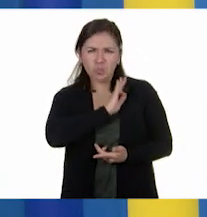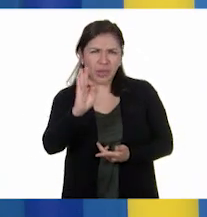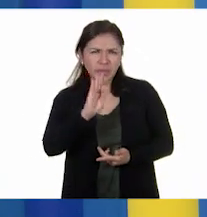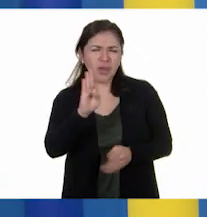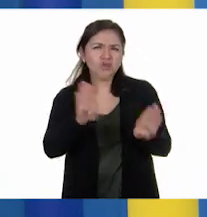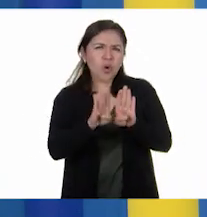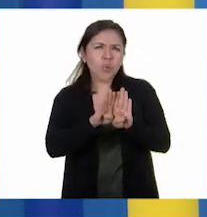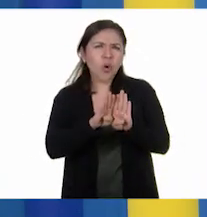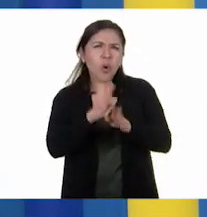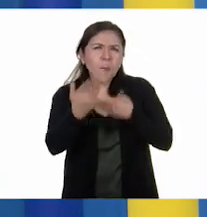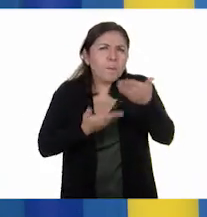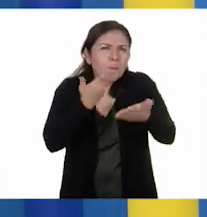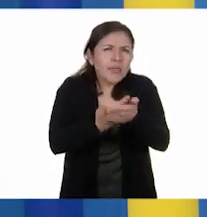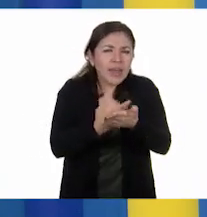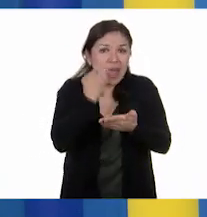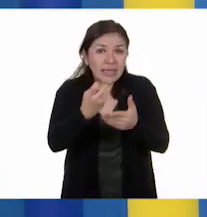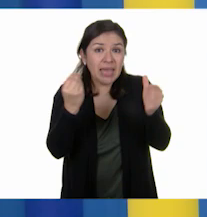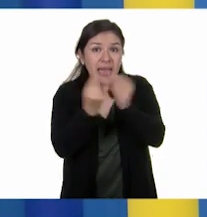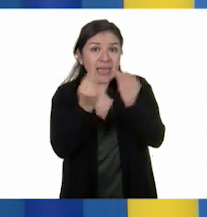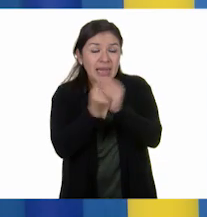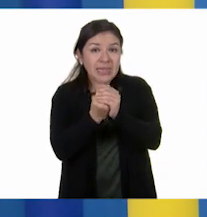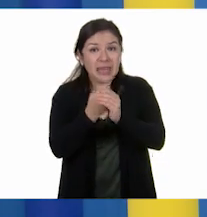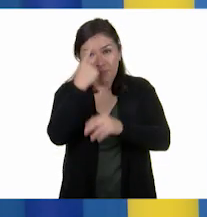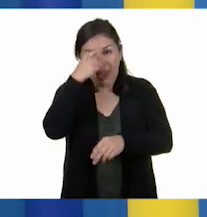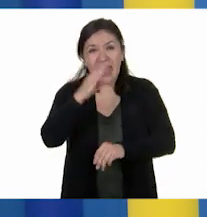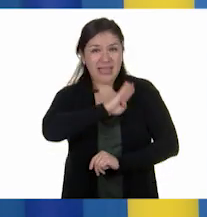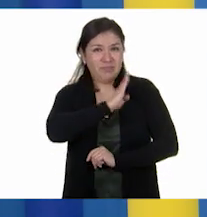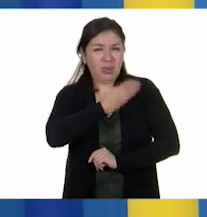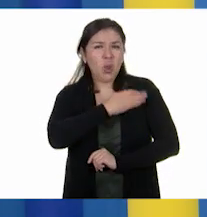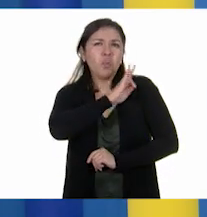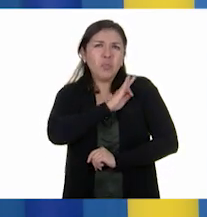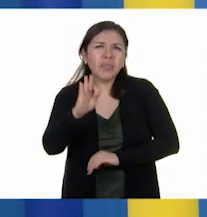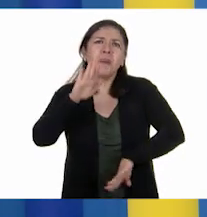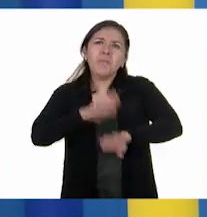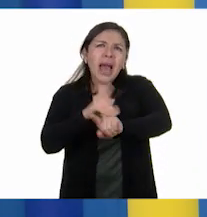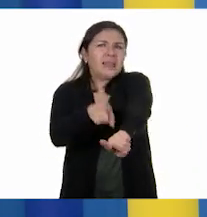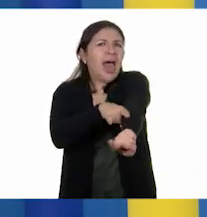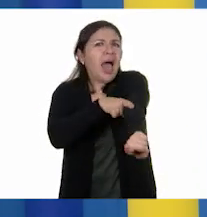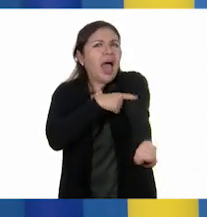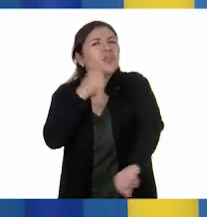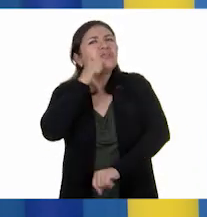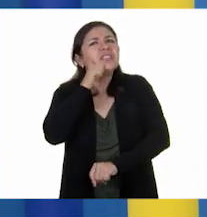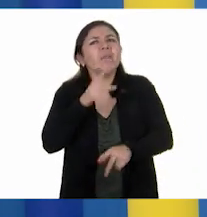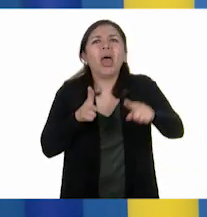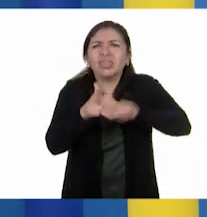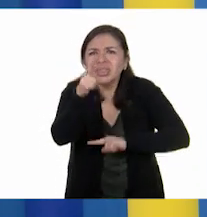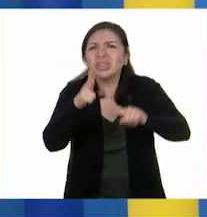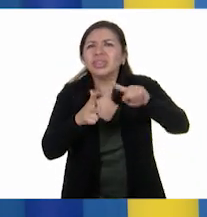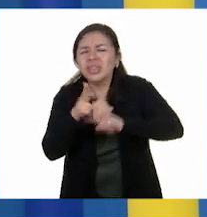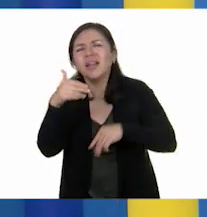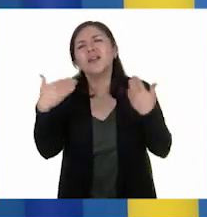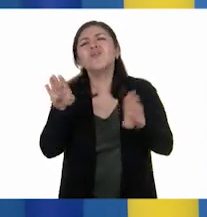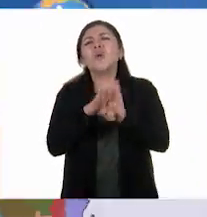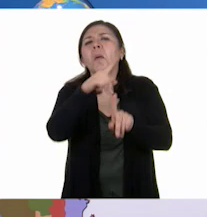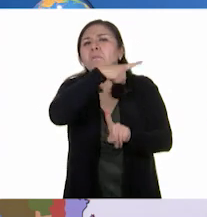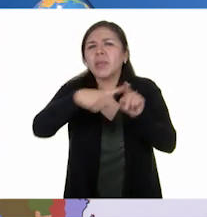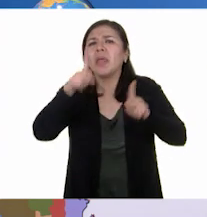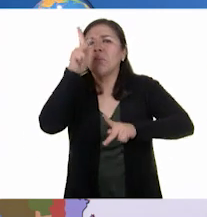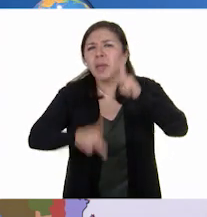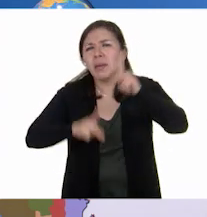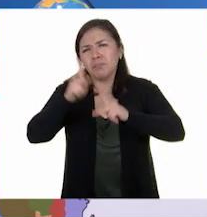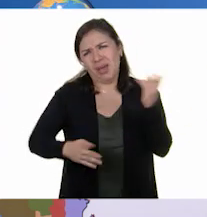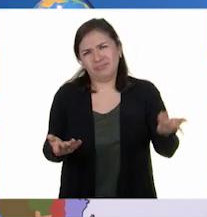que las clases de lengua materna de Aprende en Casa 3 duren al menos el doble? Es que siempre nos falta tiempo y nos quedamos con toda la mitad. Sí,